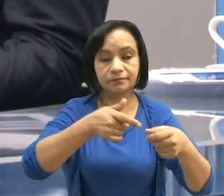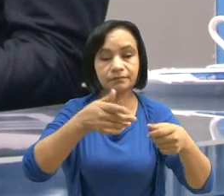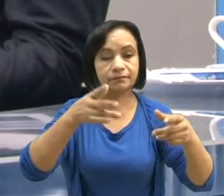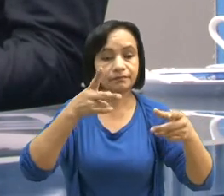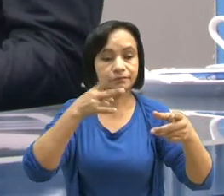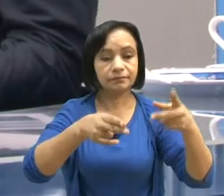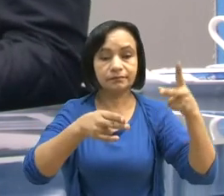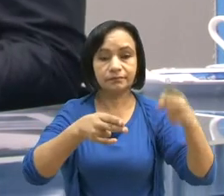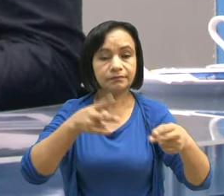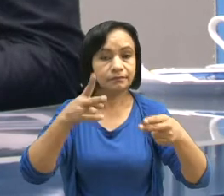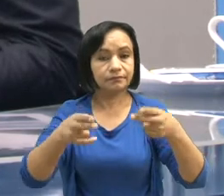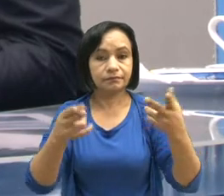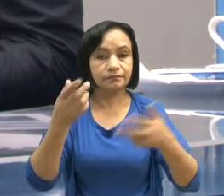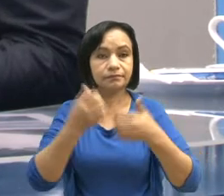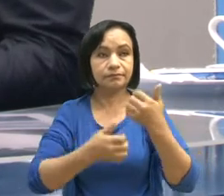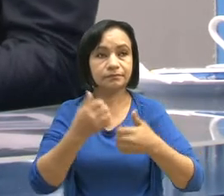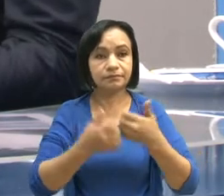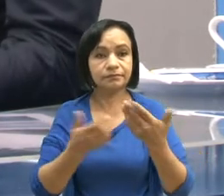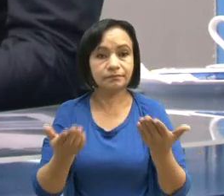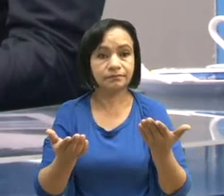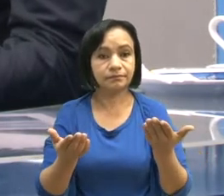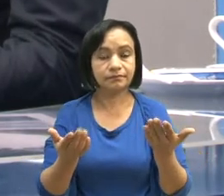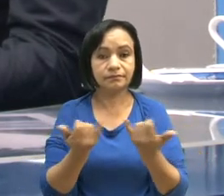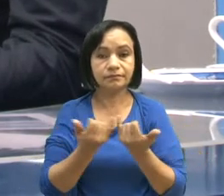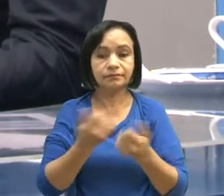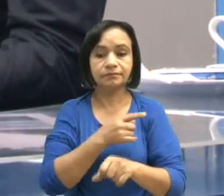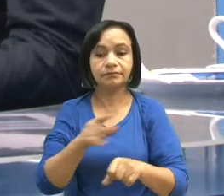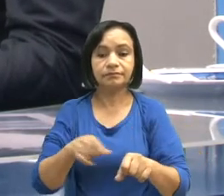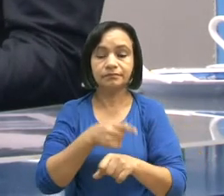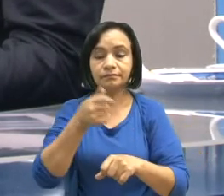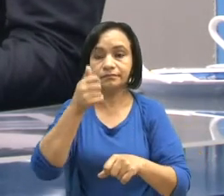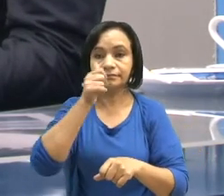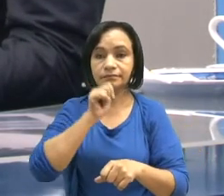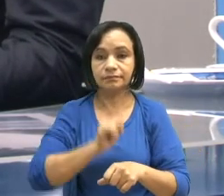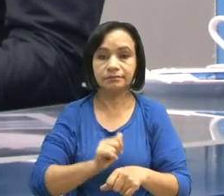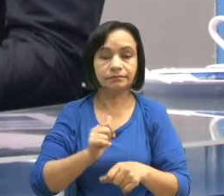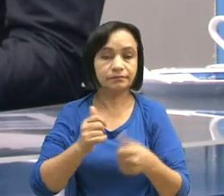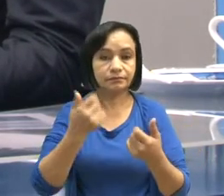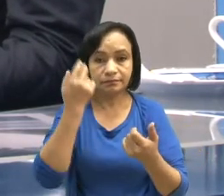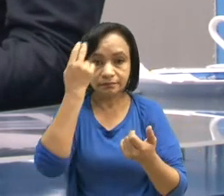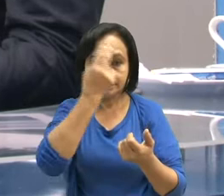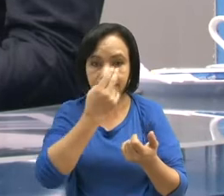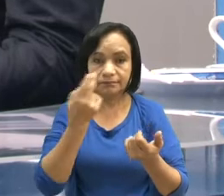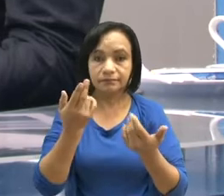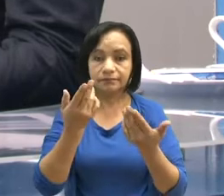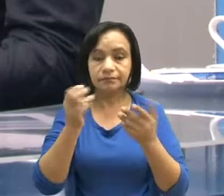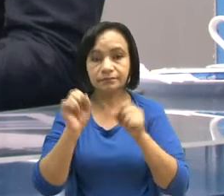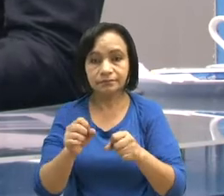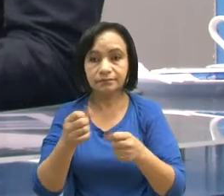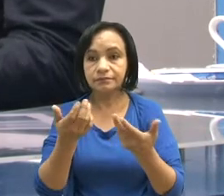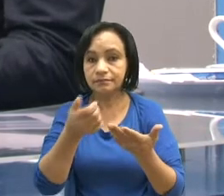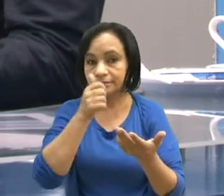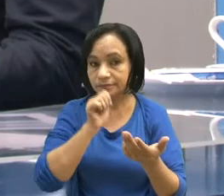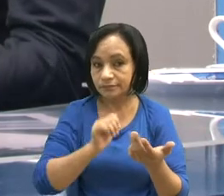cobertura estaba muy afectado, muy influenciado por cuántas horas tenía de agua era el cuestionamiento, ¿no? Tenías cobertura, pero ¿cuántas horas